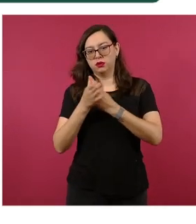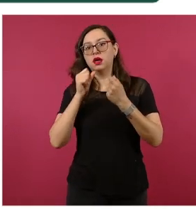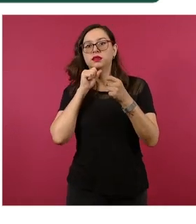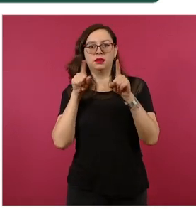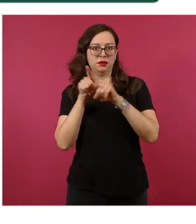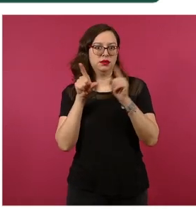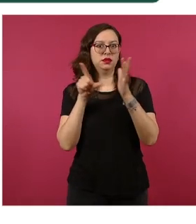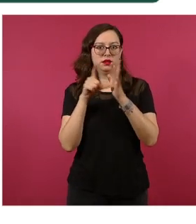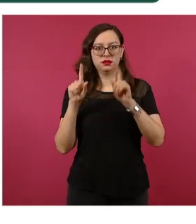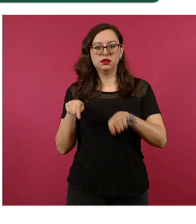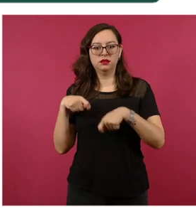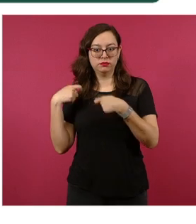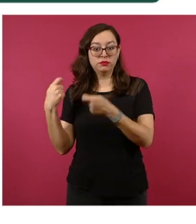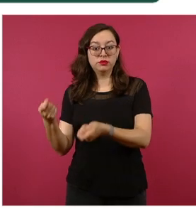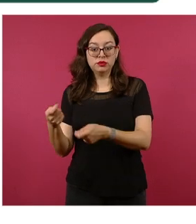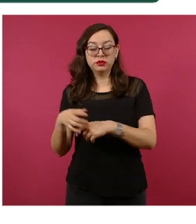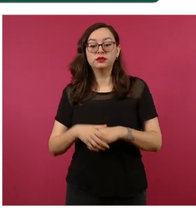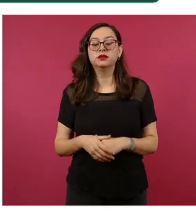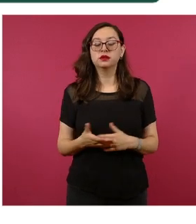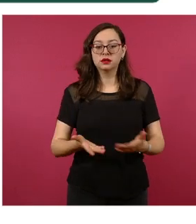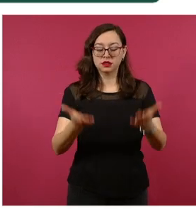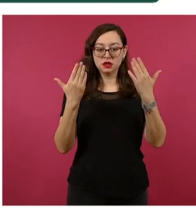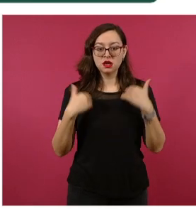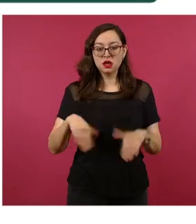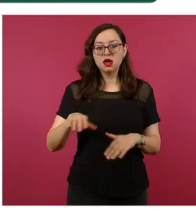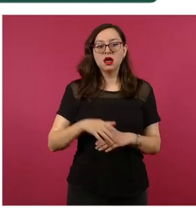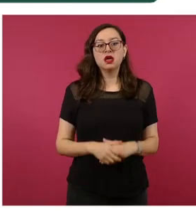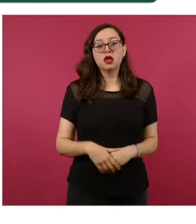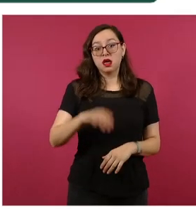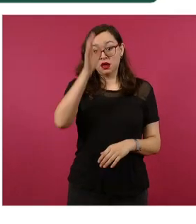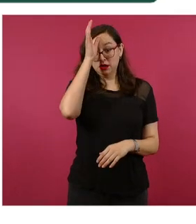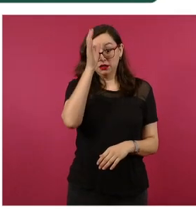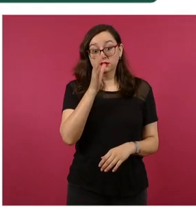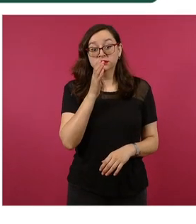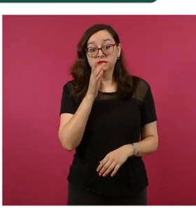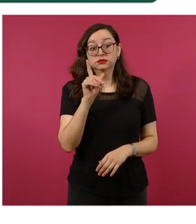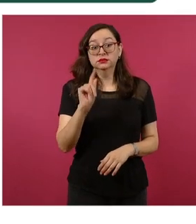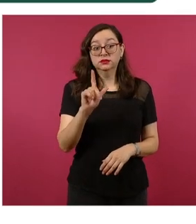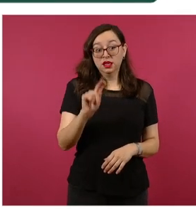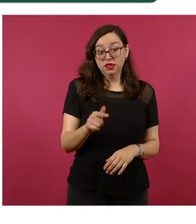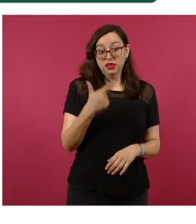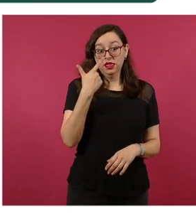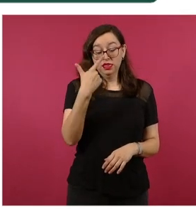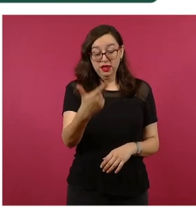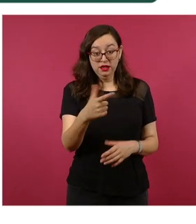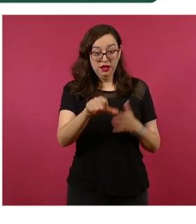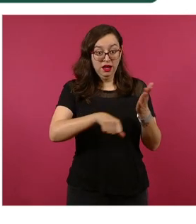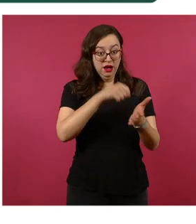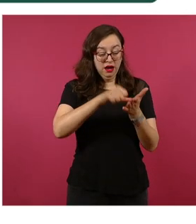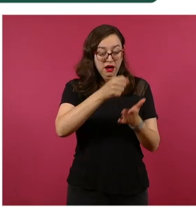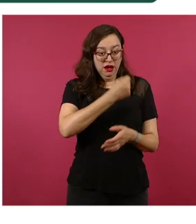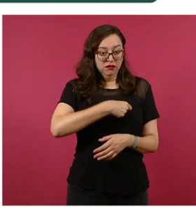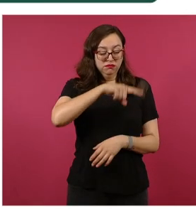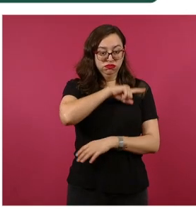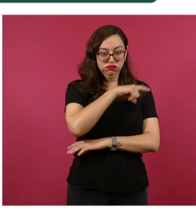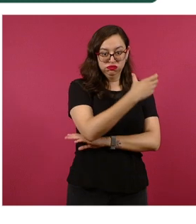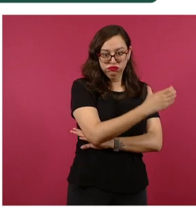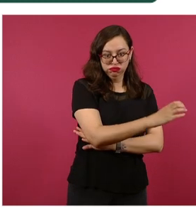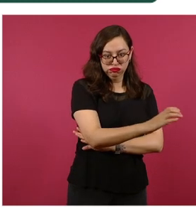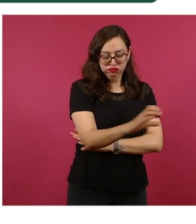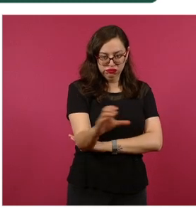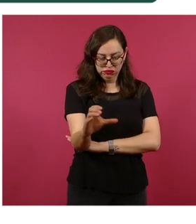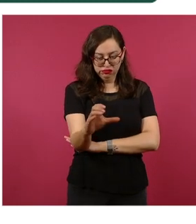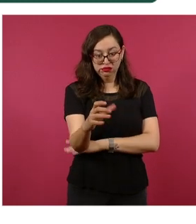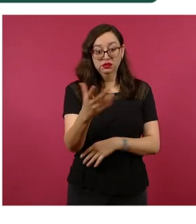entregó la tarjeta. Y el siguiente es Coahuila, son 77 unidades médicas rurales que están en Coahuila,